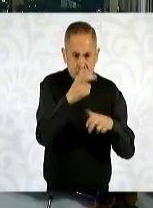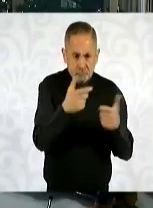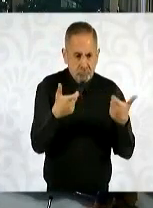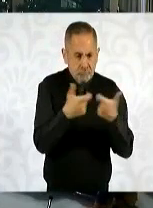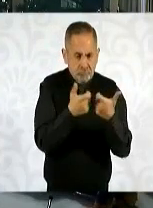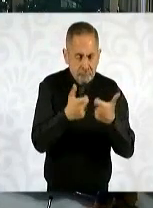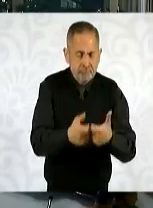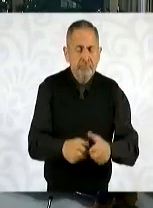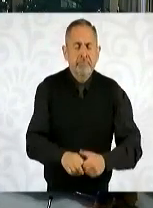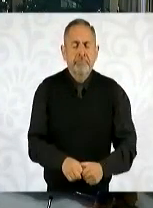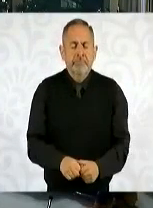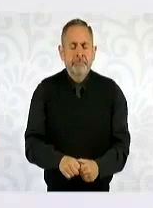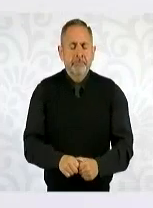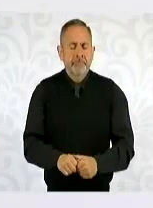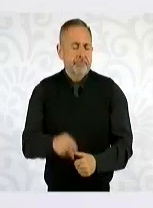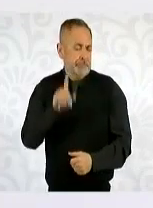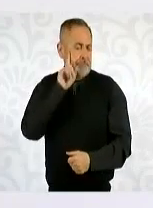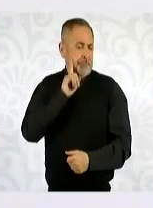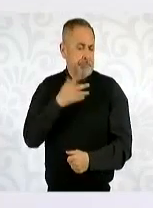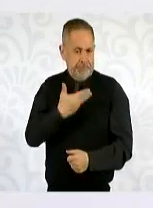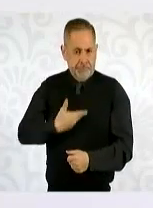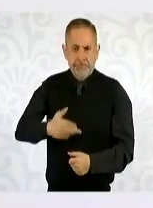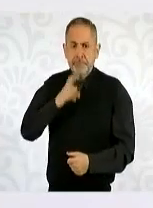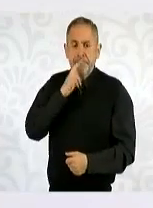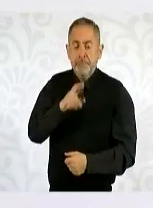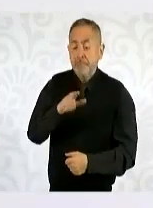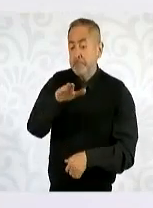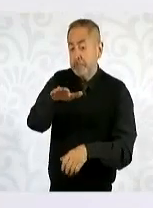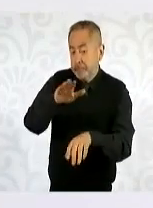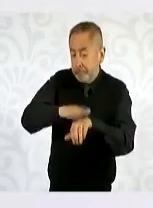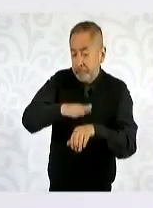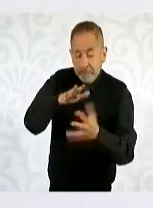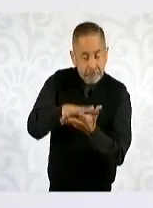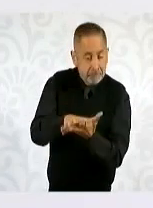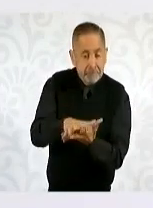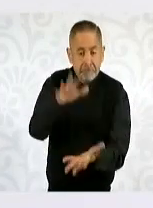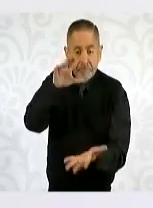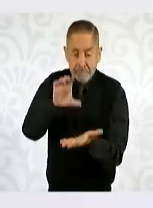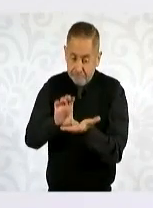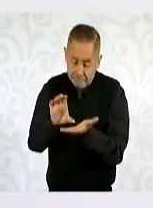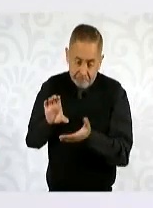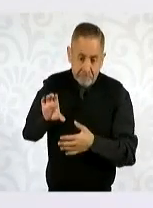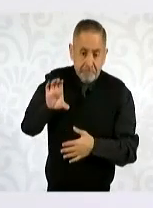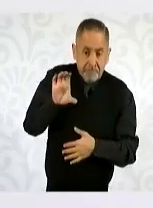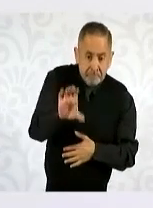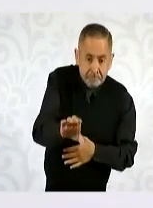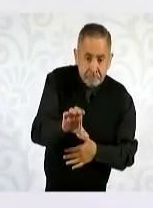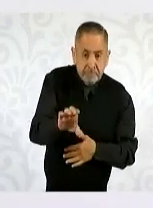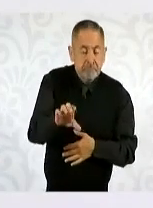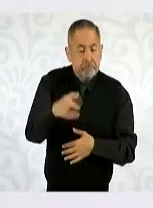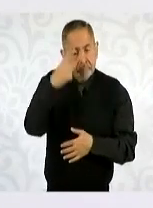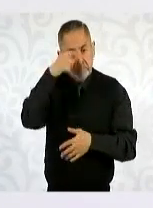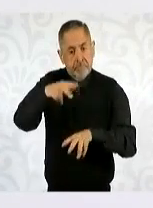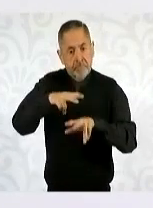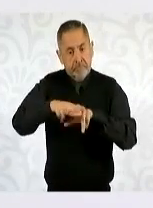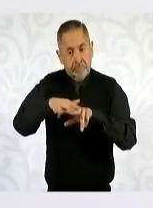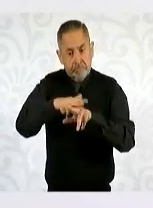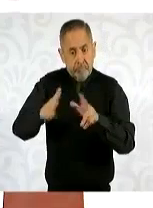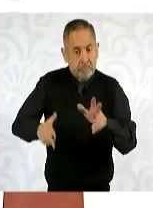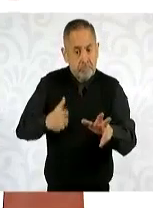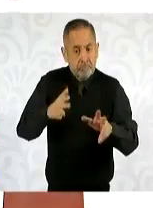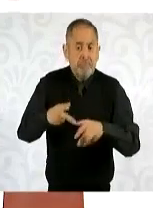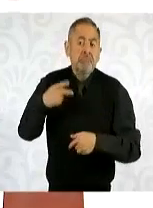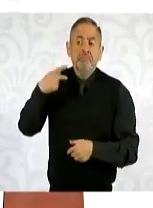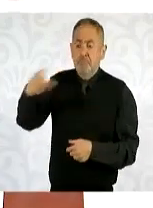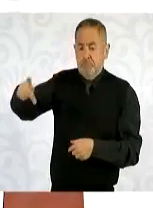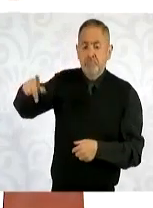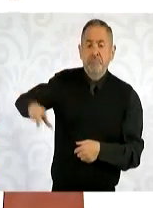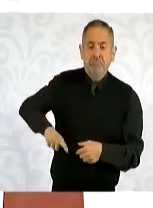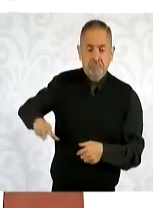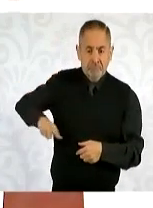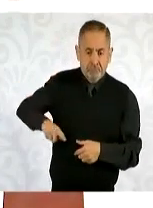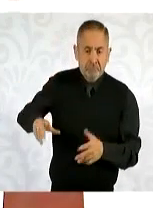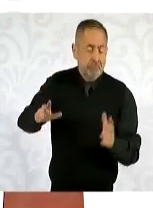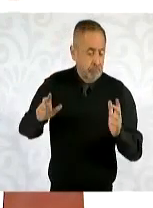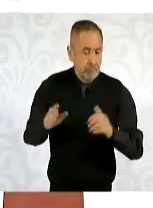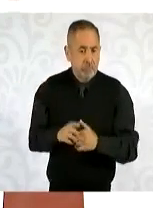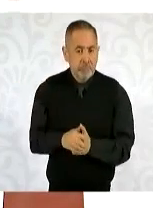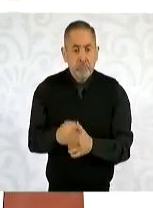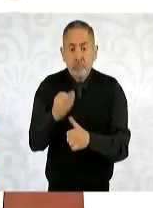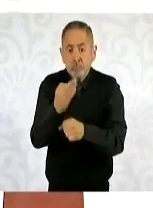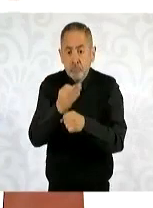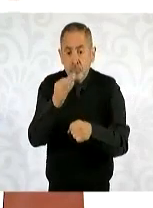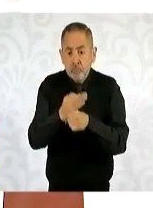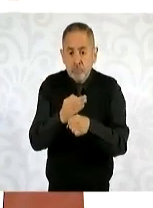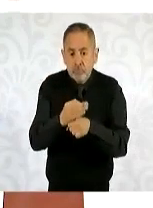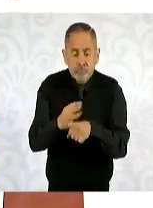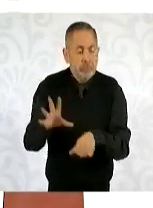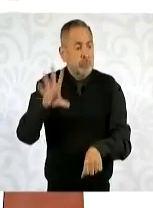La mayor parte de la inversión ferroviaria que vamos a hacer ahora es pública. Hoy está concesionada la